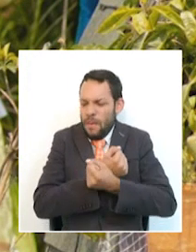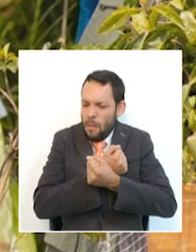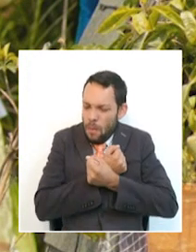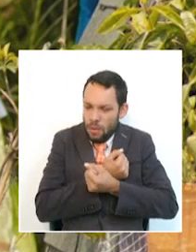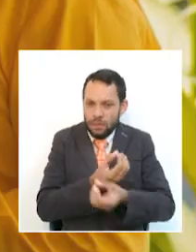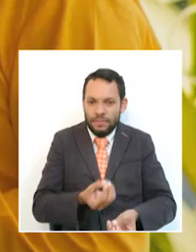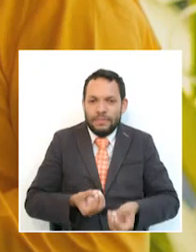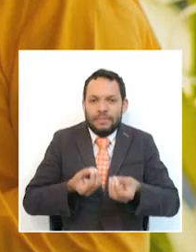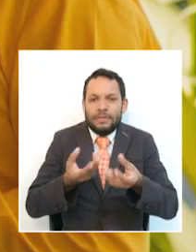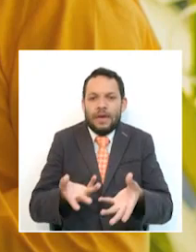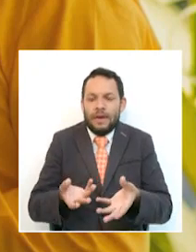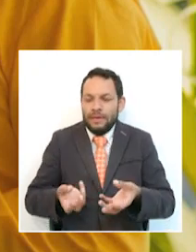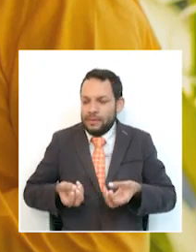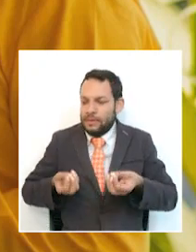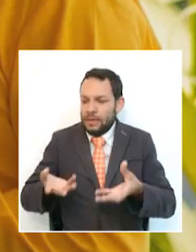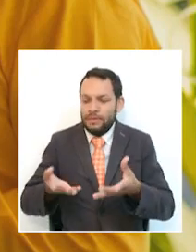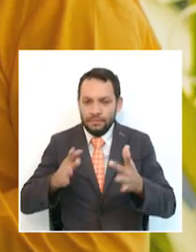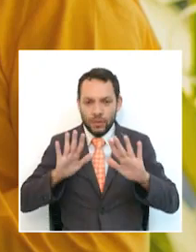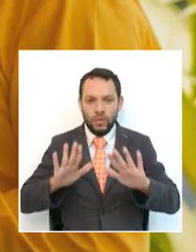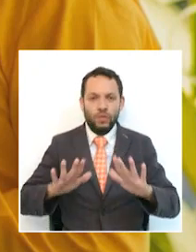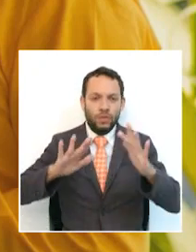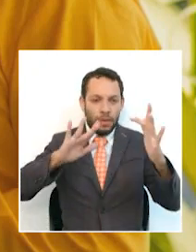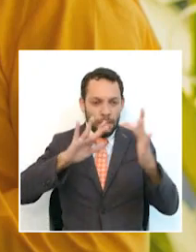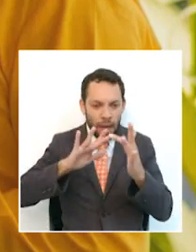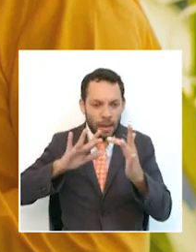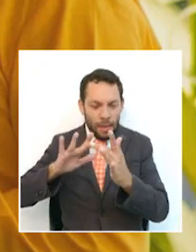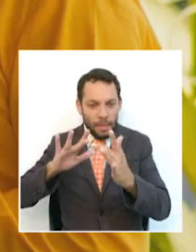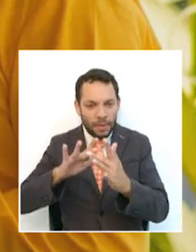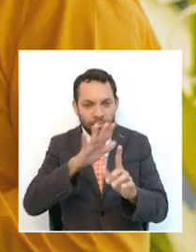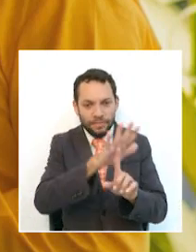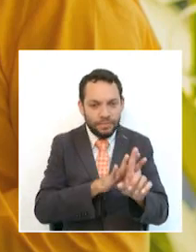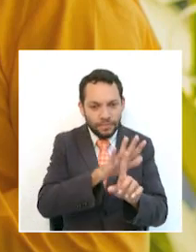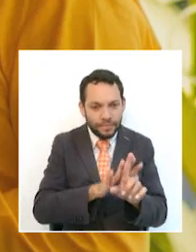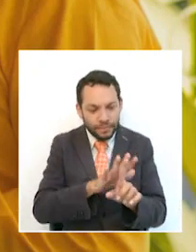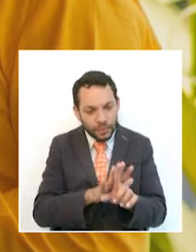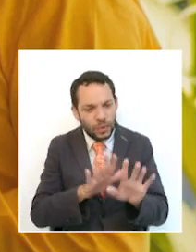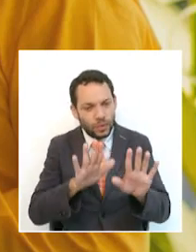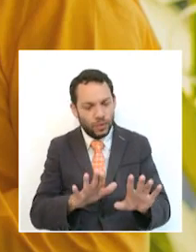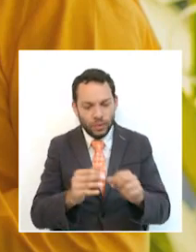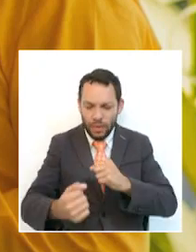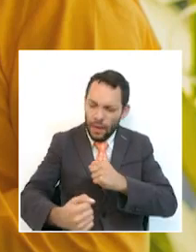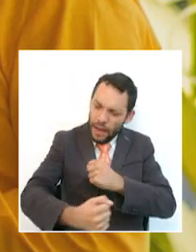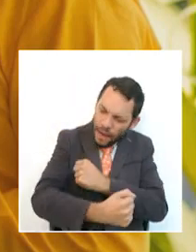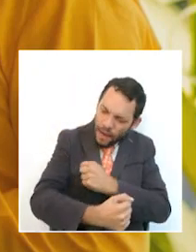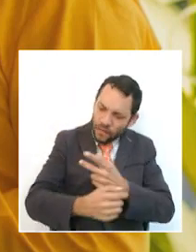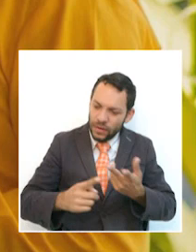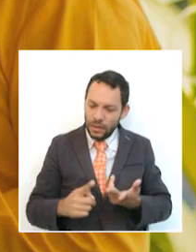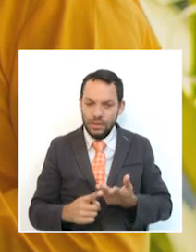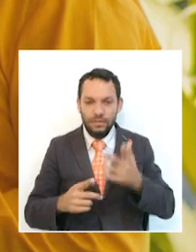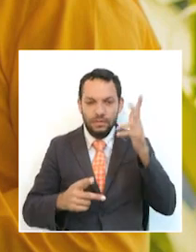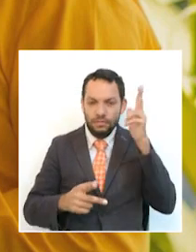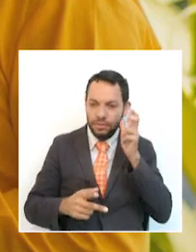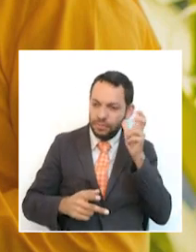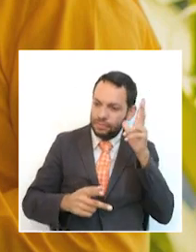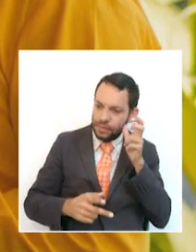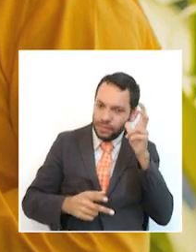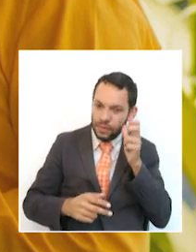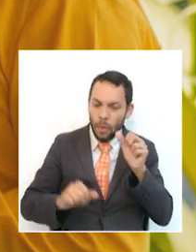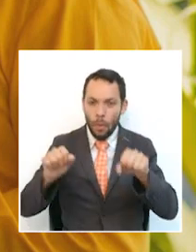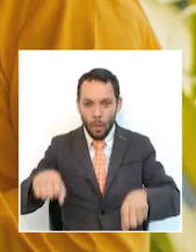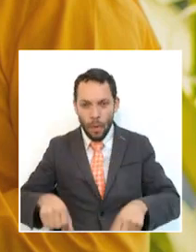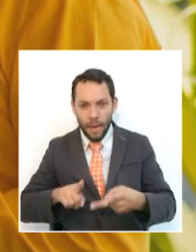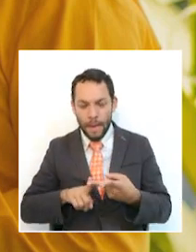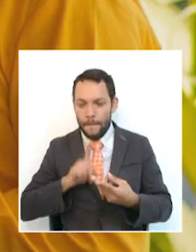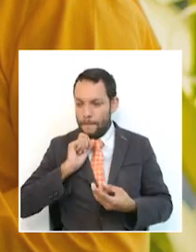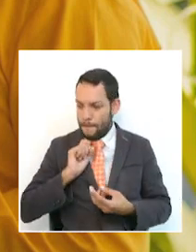momentos tan difíciles conectarnos afecto el abrazo el que lo escuche en el que pueda ser una pregunta abierta sin